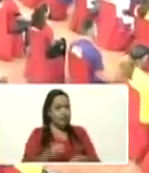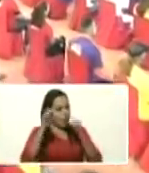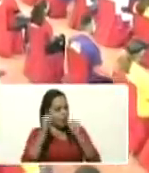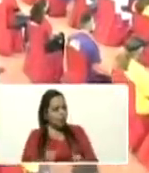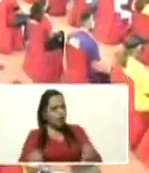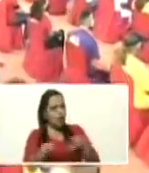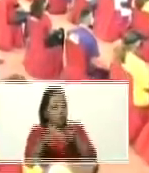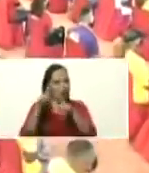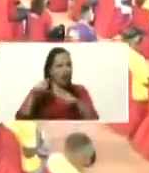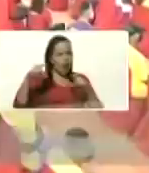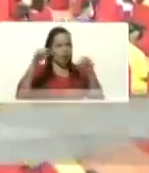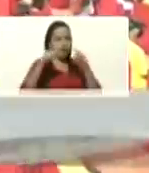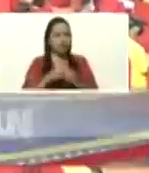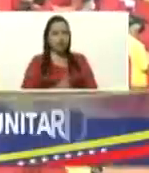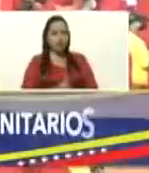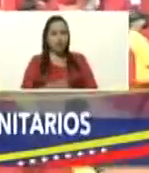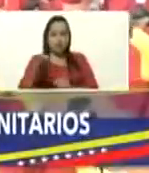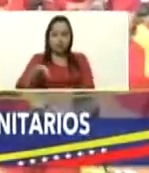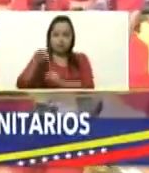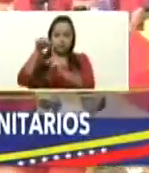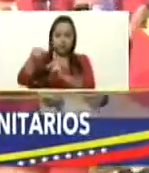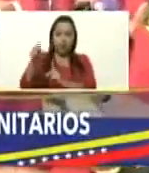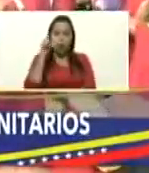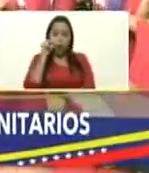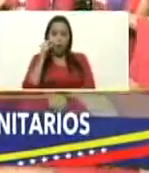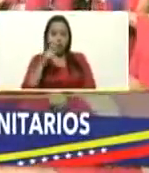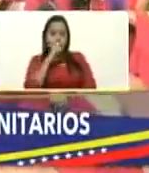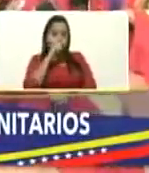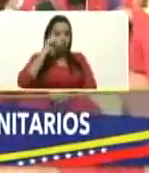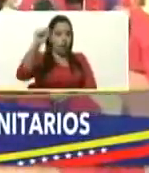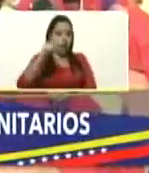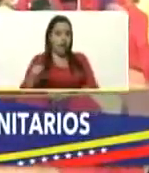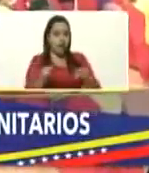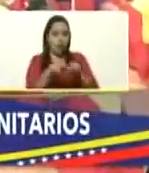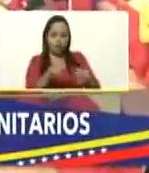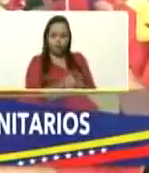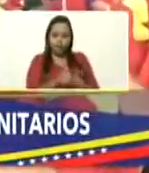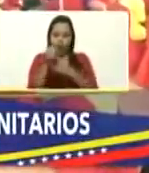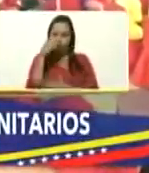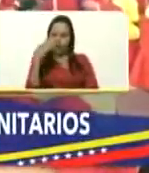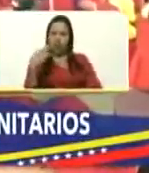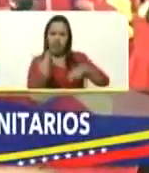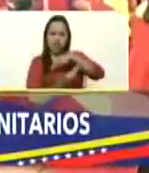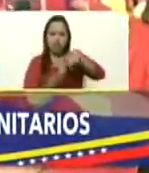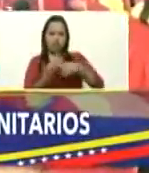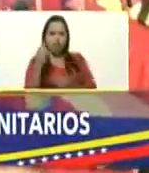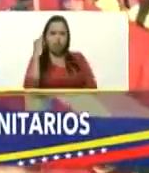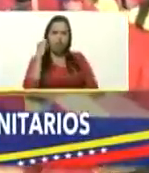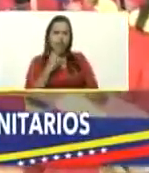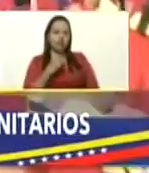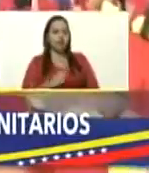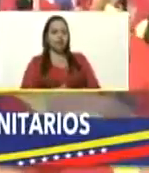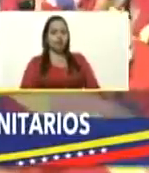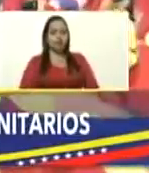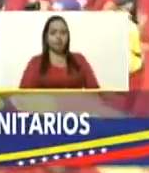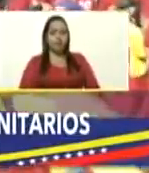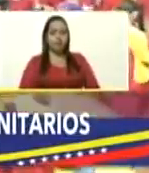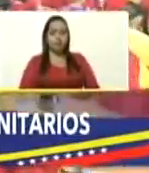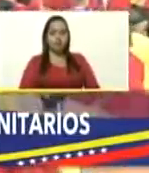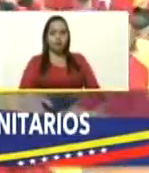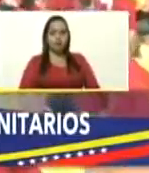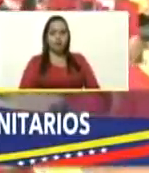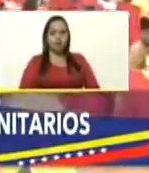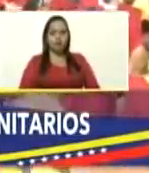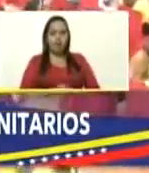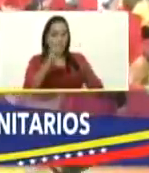de que escogiéramos a este hombre, Nicolás Maduro, para continuar al frente de la revolución bolivariana. Sin duda